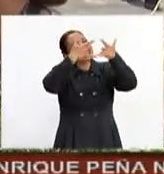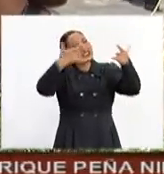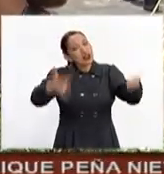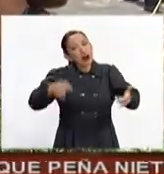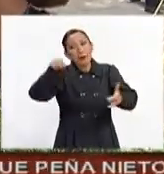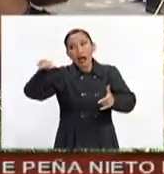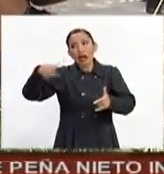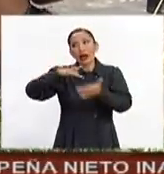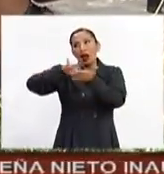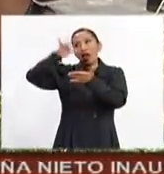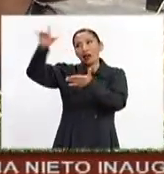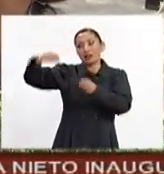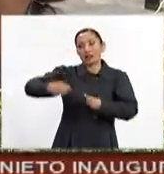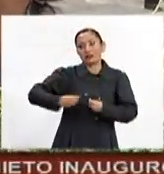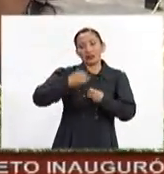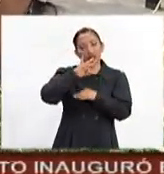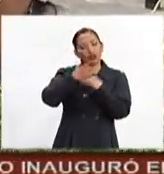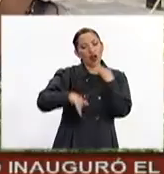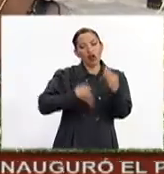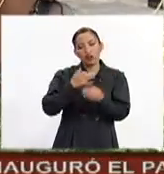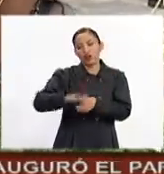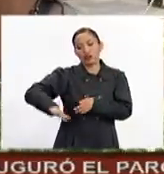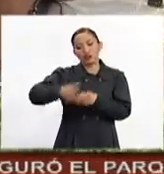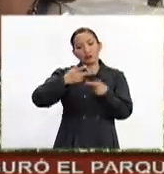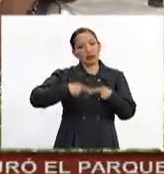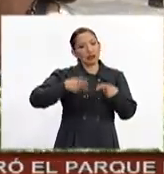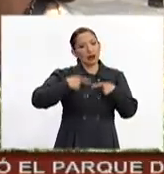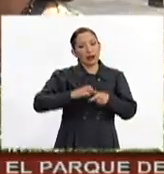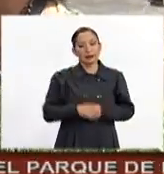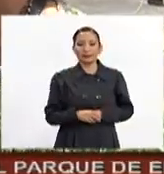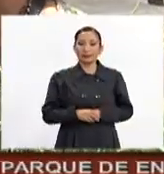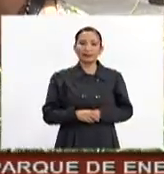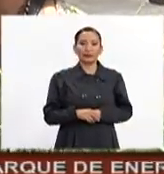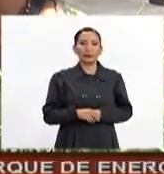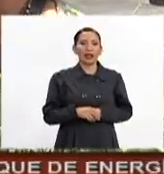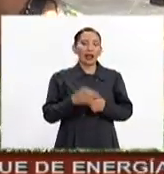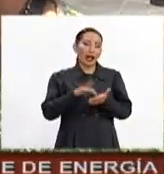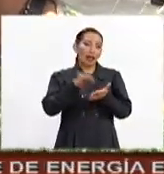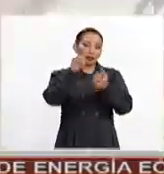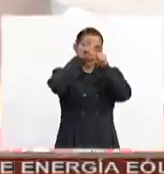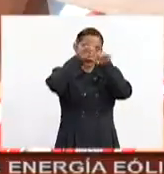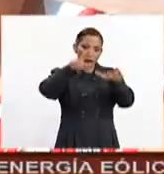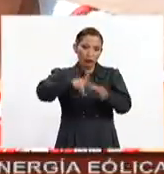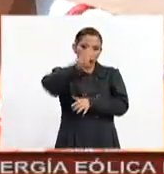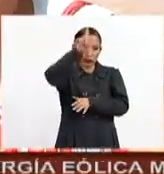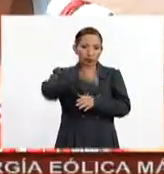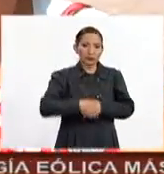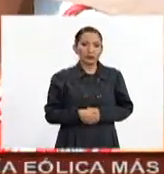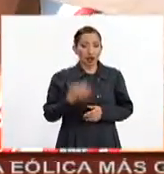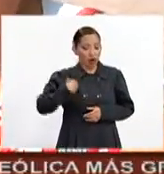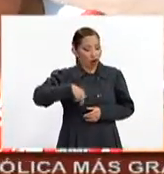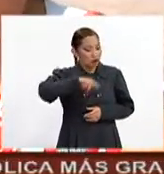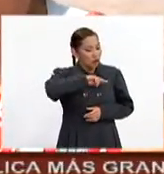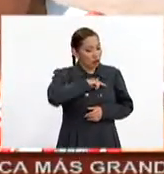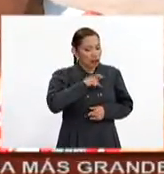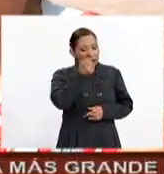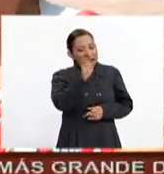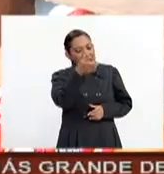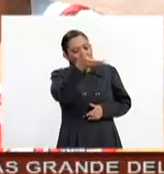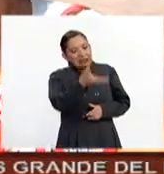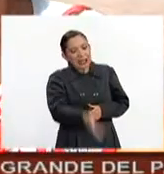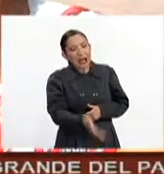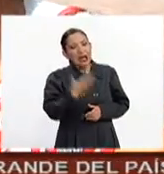a Él le debemos nuestra vida y todo lo que somos. Entonces, bendito sea Dios. Para nosotros presenta la